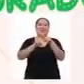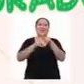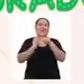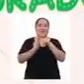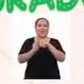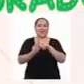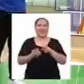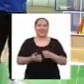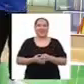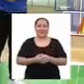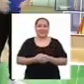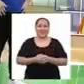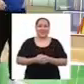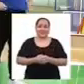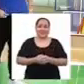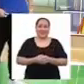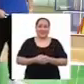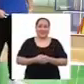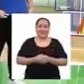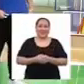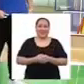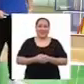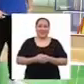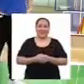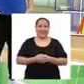empezamos!